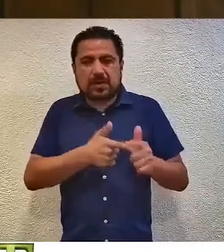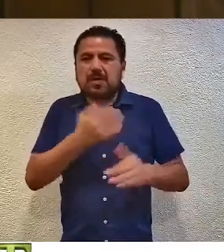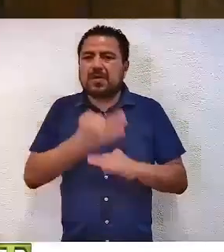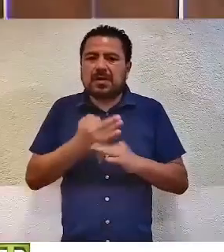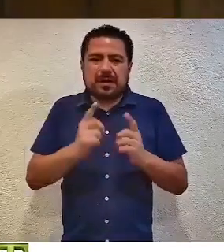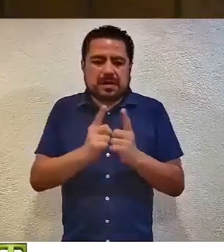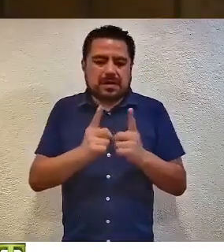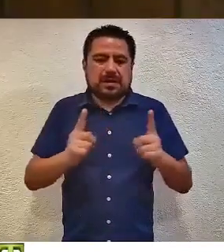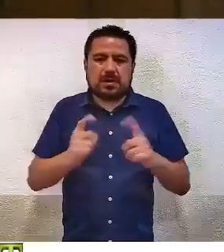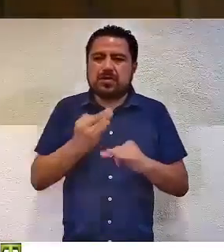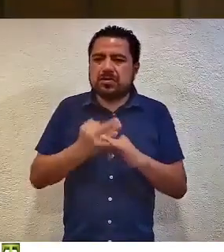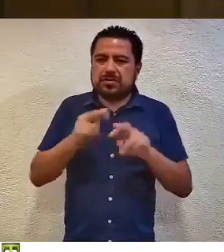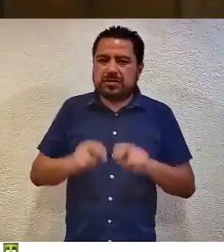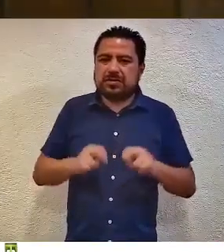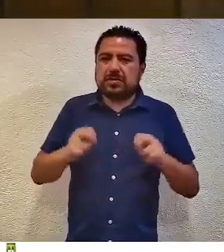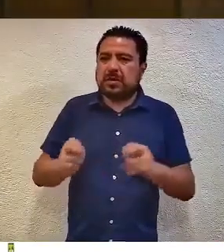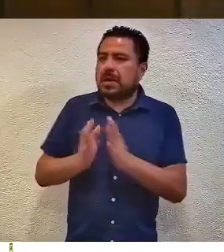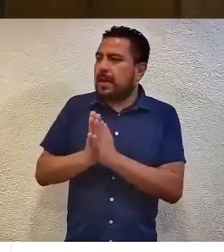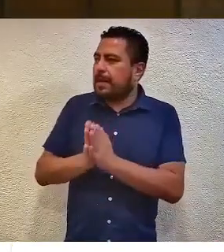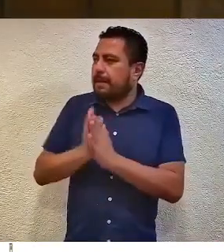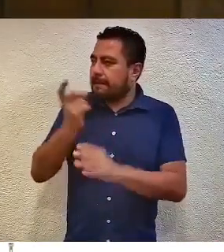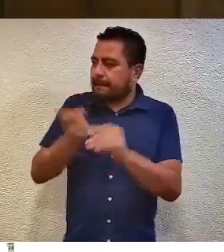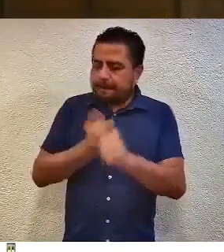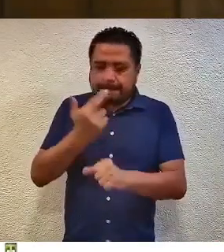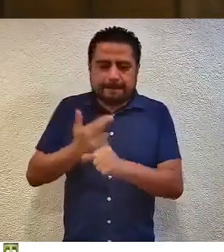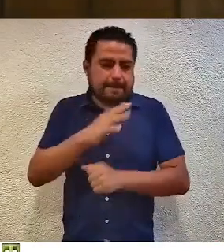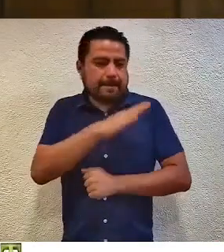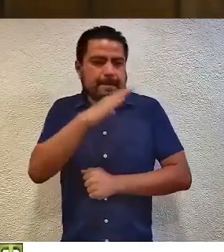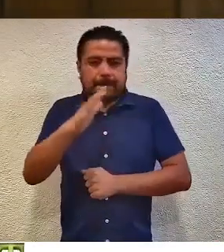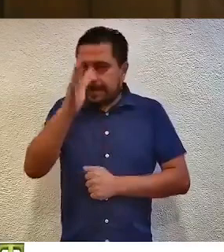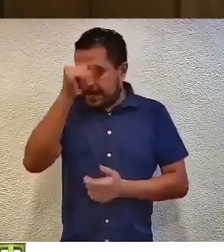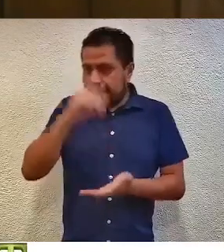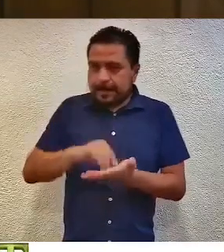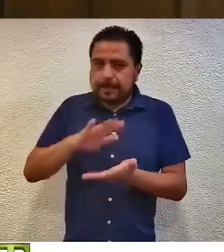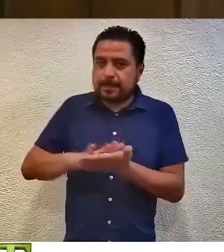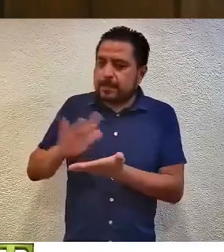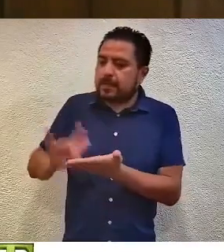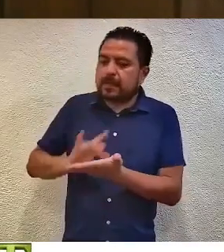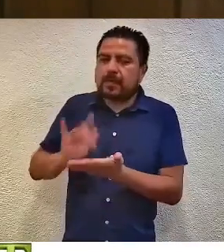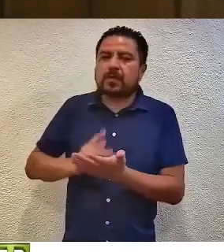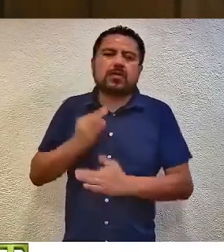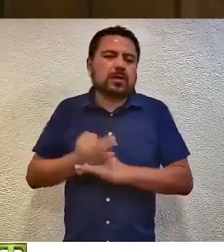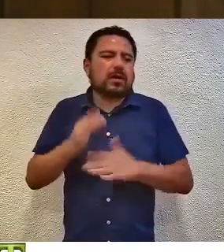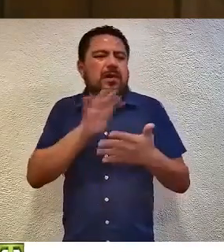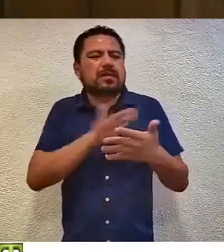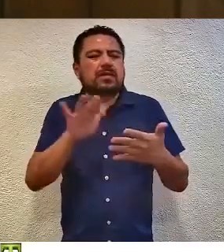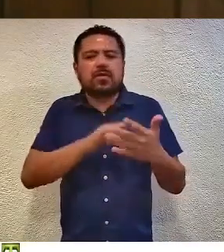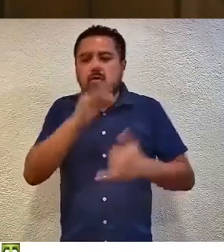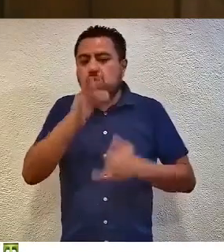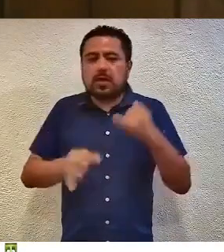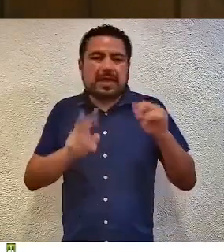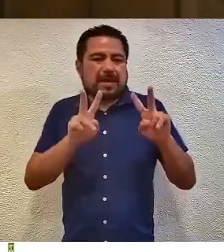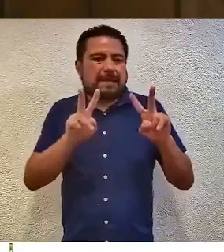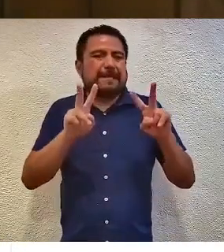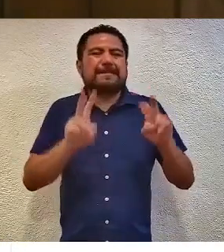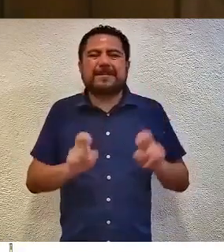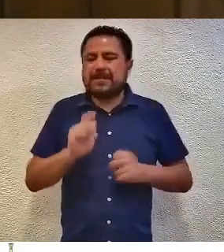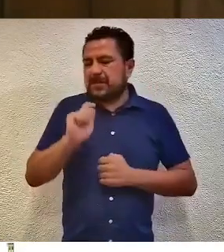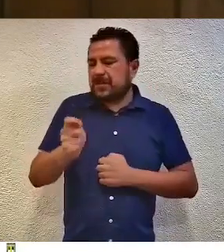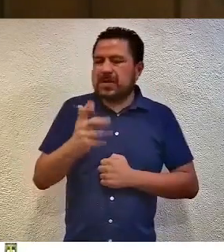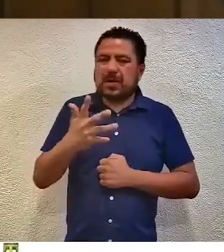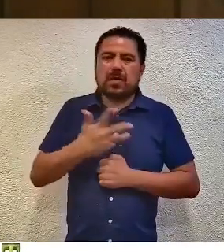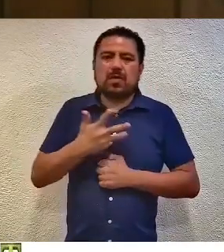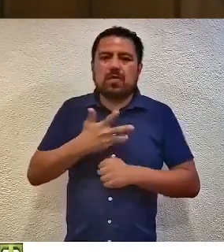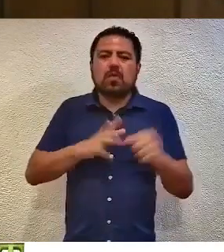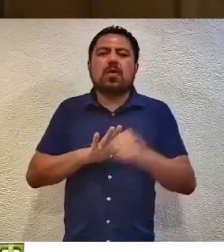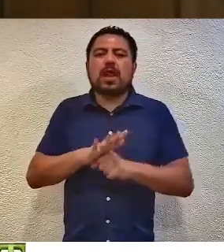desarrollo de esta sesión, solicito al secretario general de acuerdo su apoyo para dar cuenta en relación al último asunto consistente en